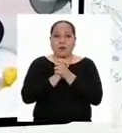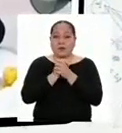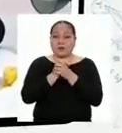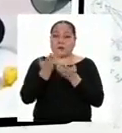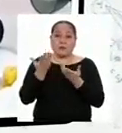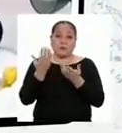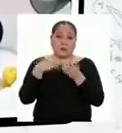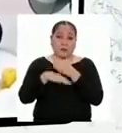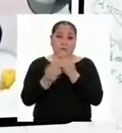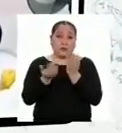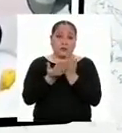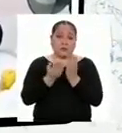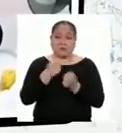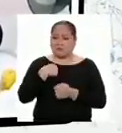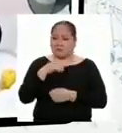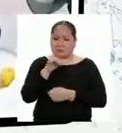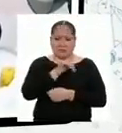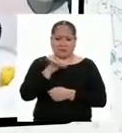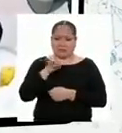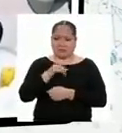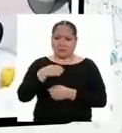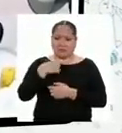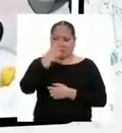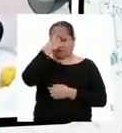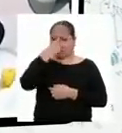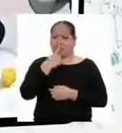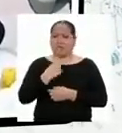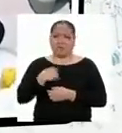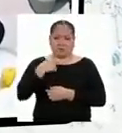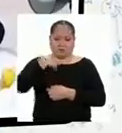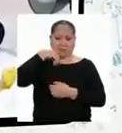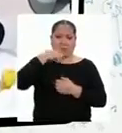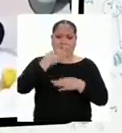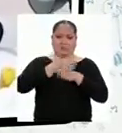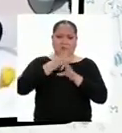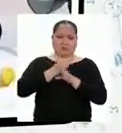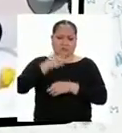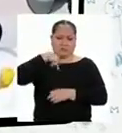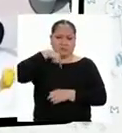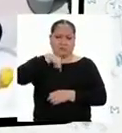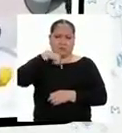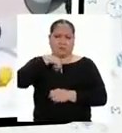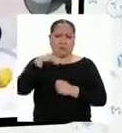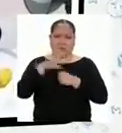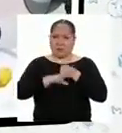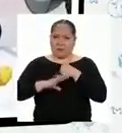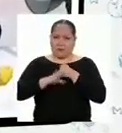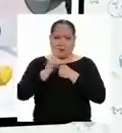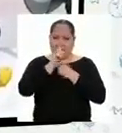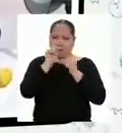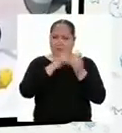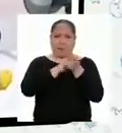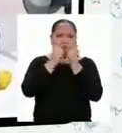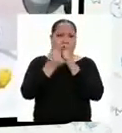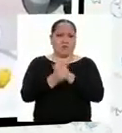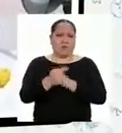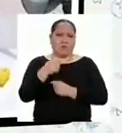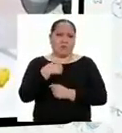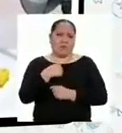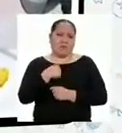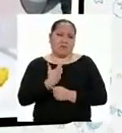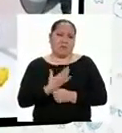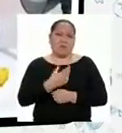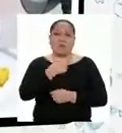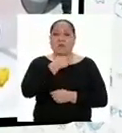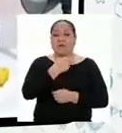del colegio, sigo siendo la misma. Mi perfil y mi esencia no van a cambiar por nadie ni por nada. Me